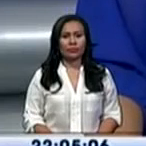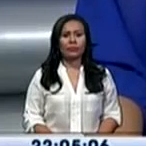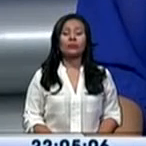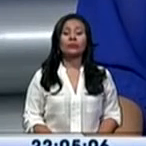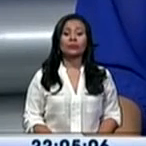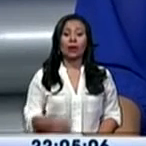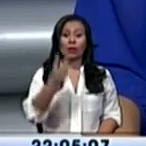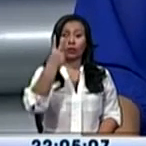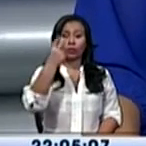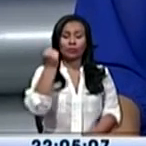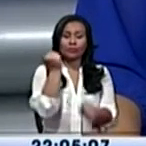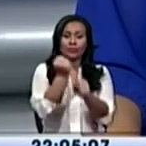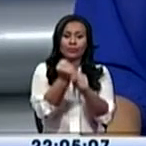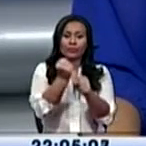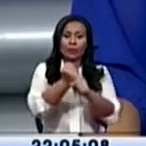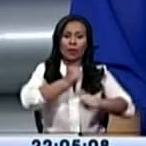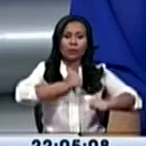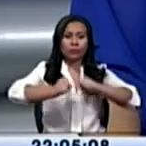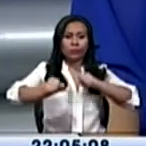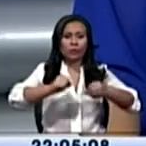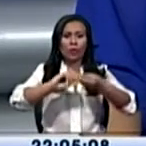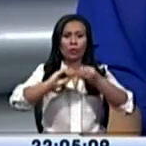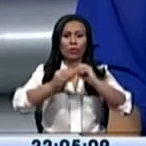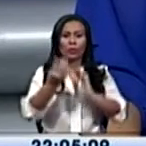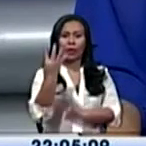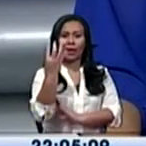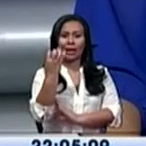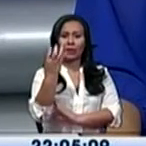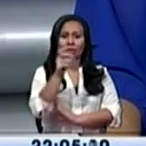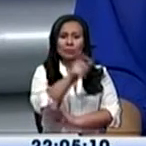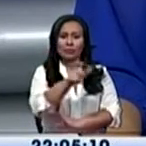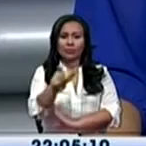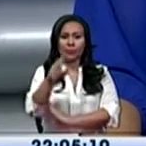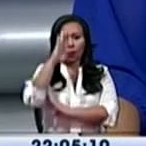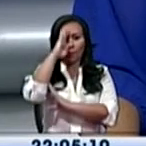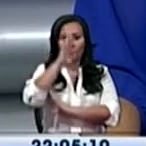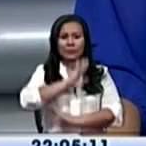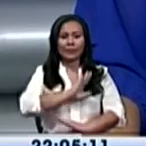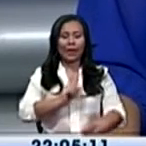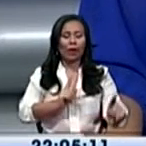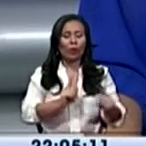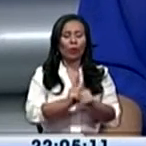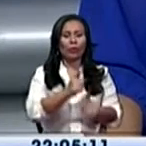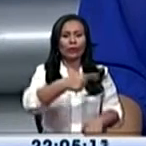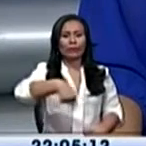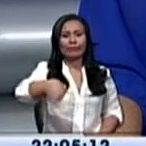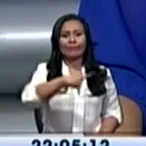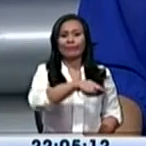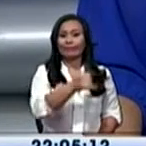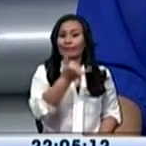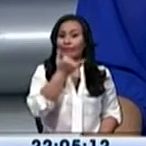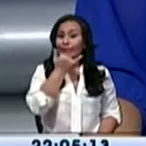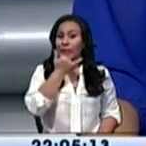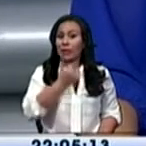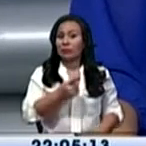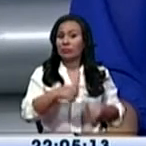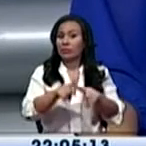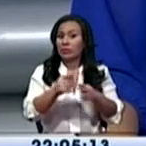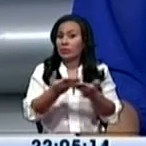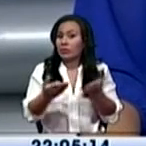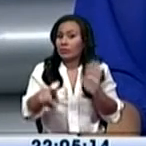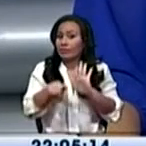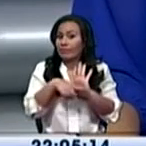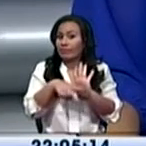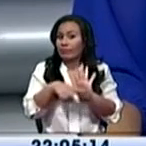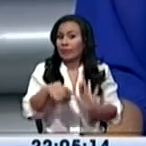en dos operativos de la serie denominada de eslabón 14 policías en servicio activo fueron encontrados en supuestas acciones irregulares el ministro